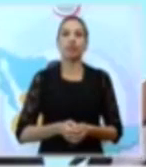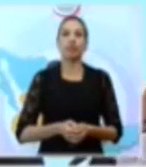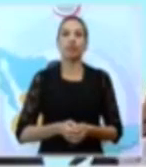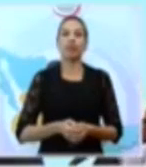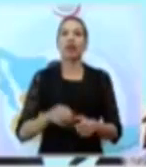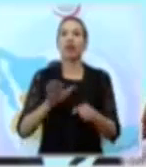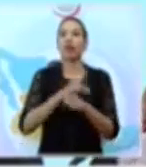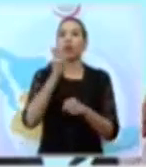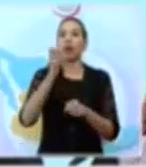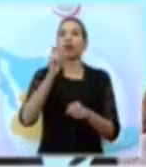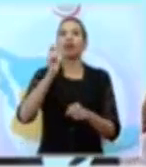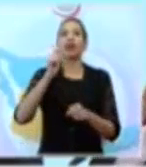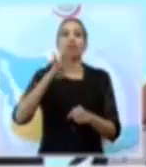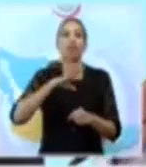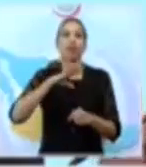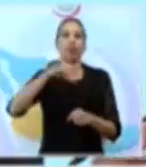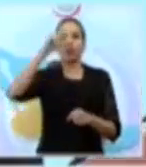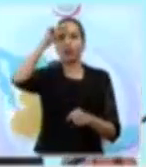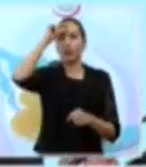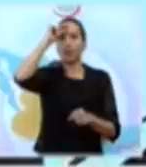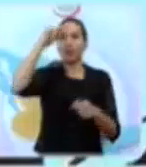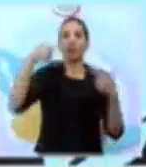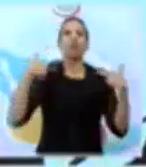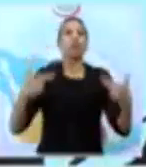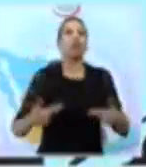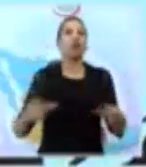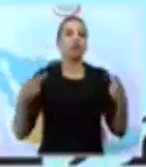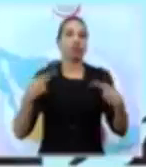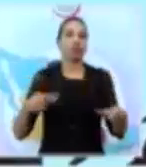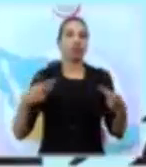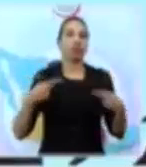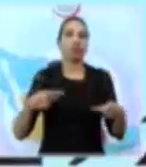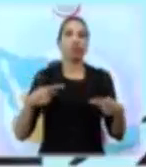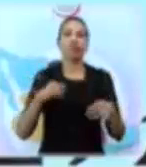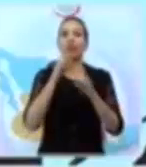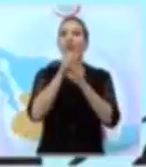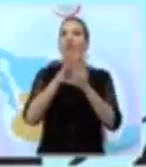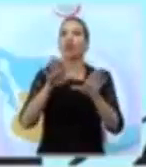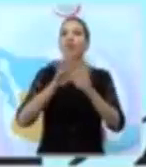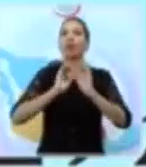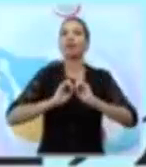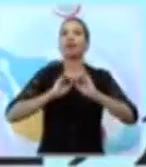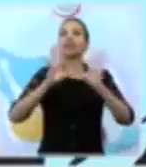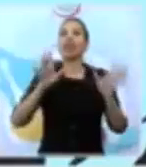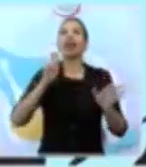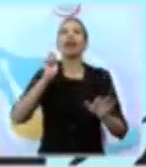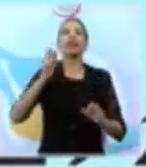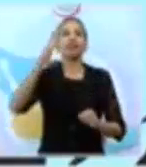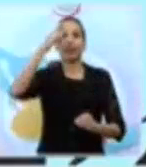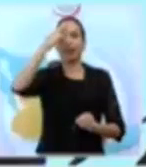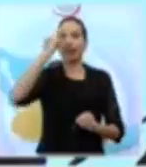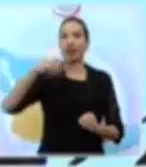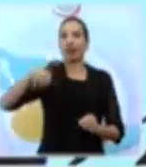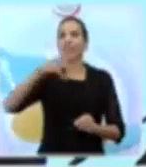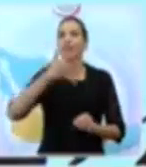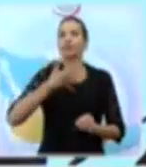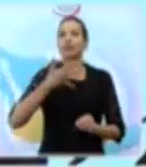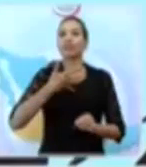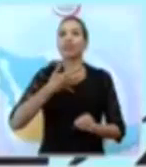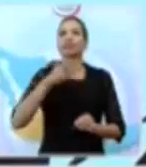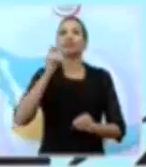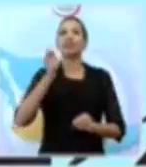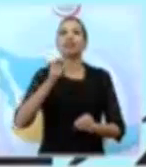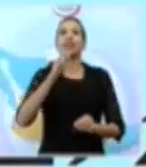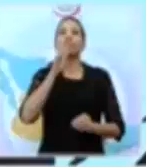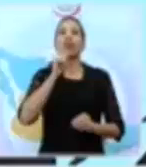Es un acto de inteligencia humana, una manifestación clara de la razón sobre